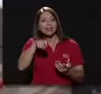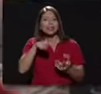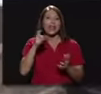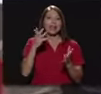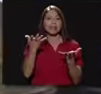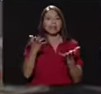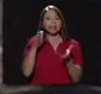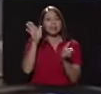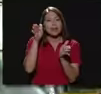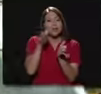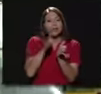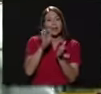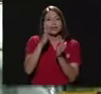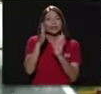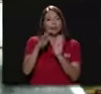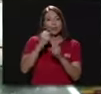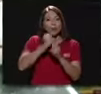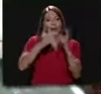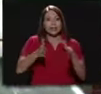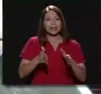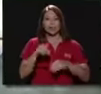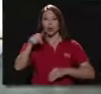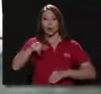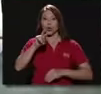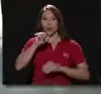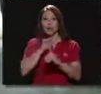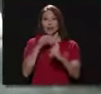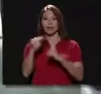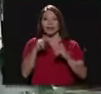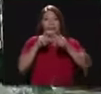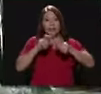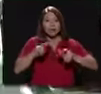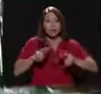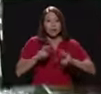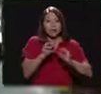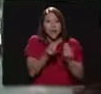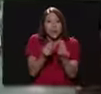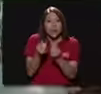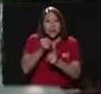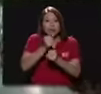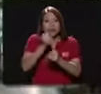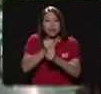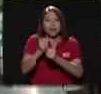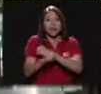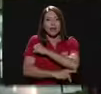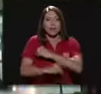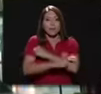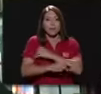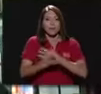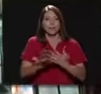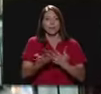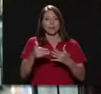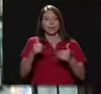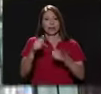planillas. Hoy, en Una Mirada, analizamos la productividad del país y el empleo. Acompáñenos.